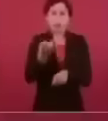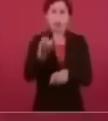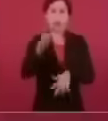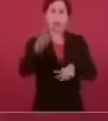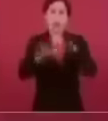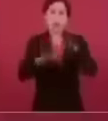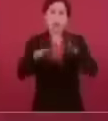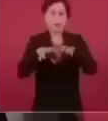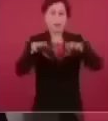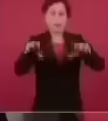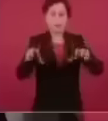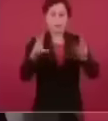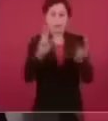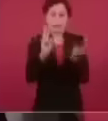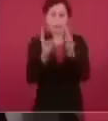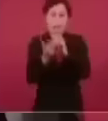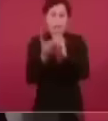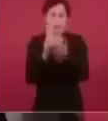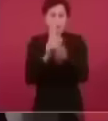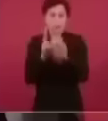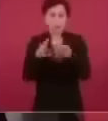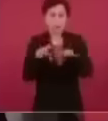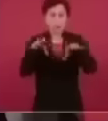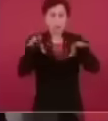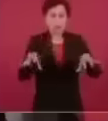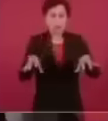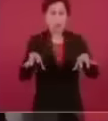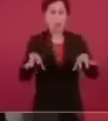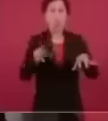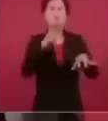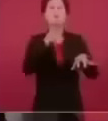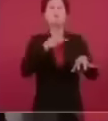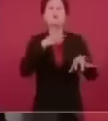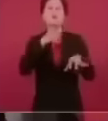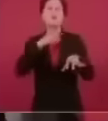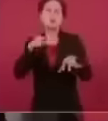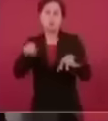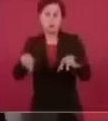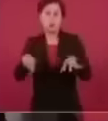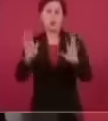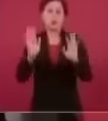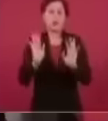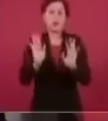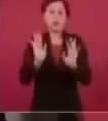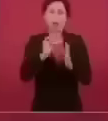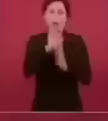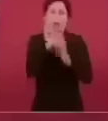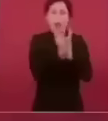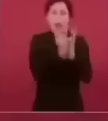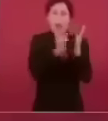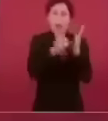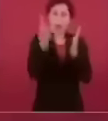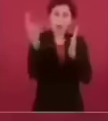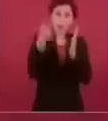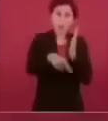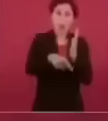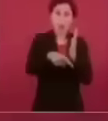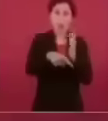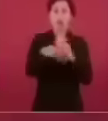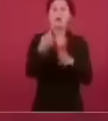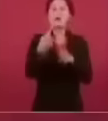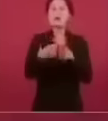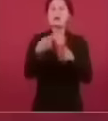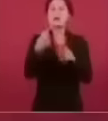la ley establece de que quien va a operar el campo para